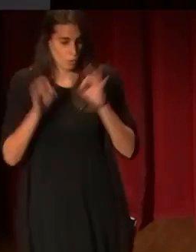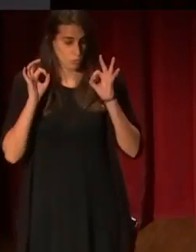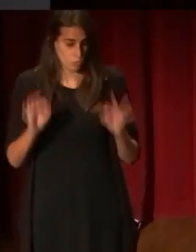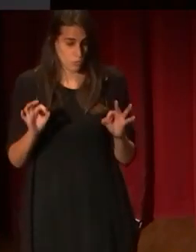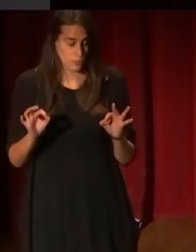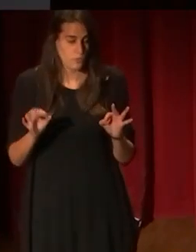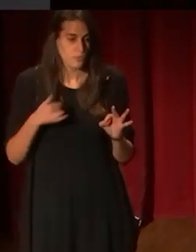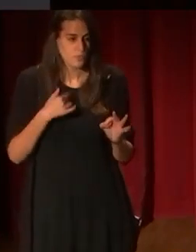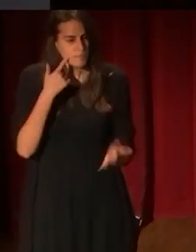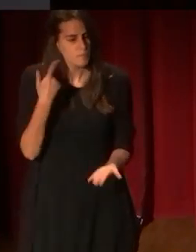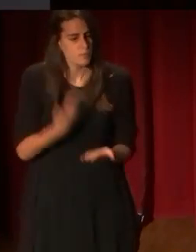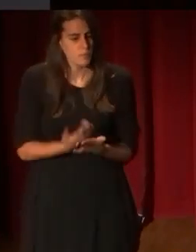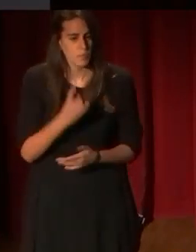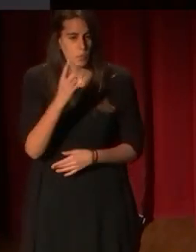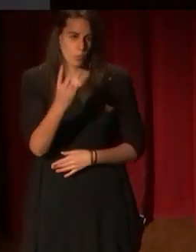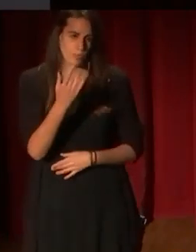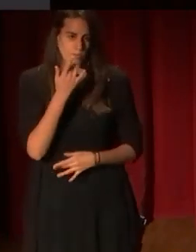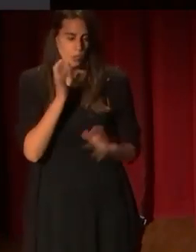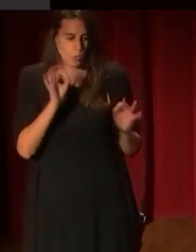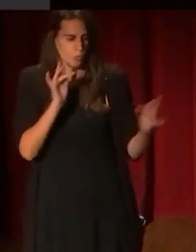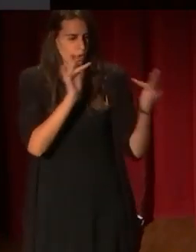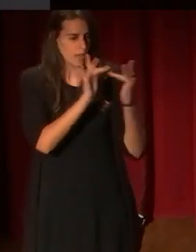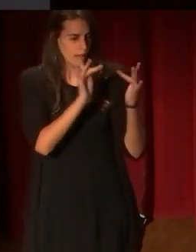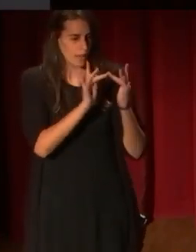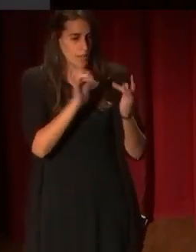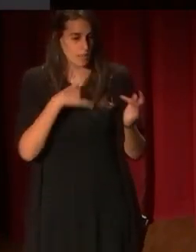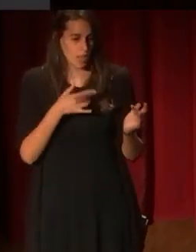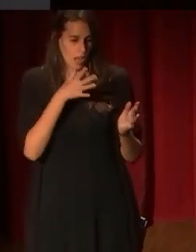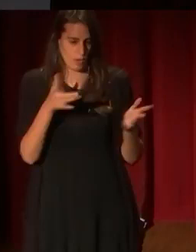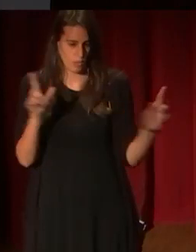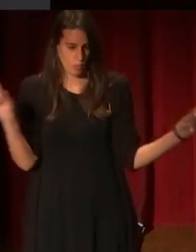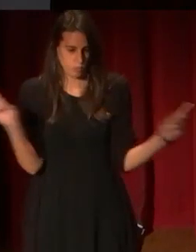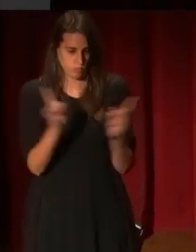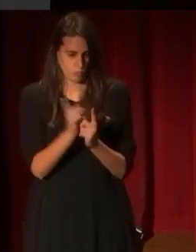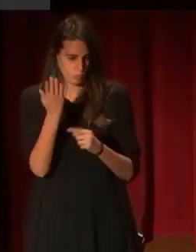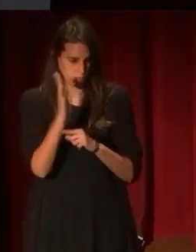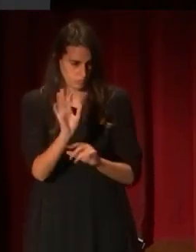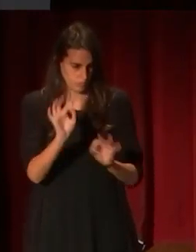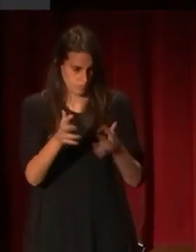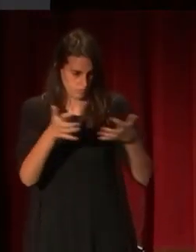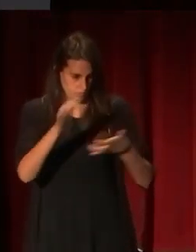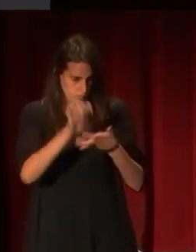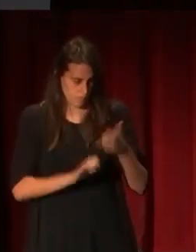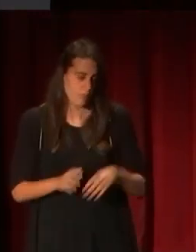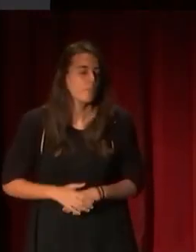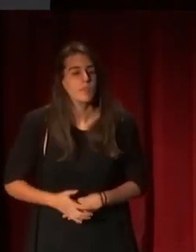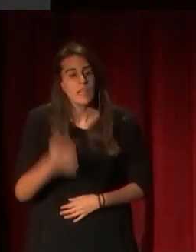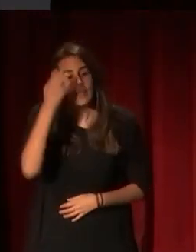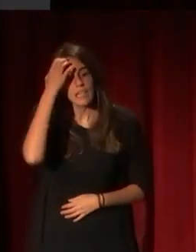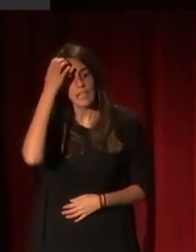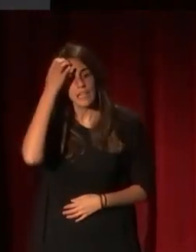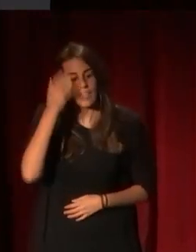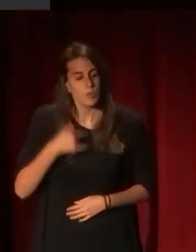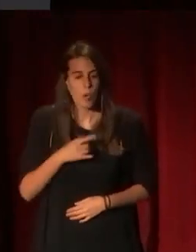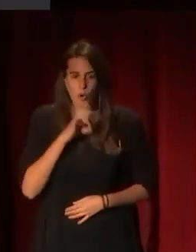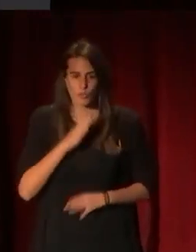quedó reflejada en una de esas relaciones y de las que les voy a extraer un párrafo no contento el rey nuestro señor felipe